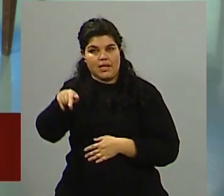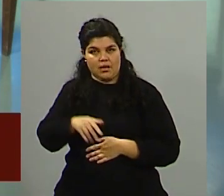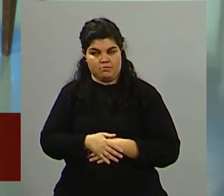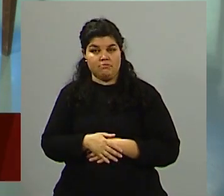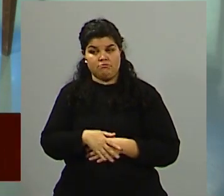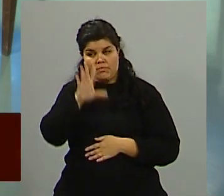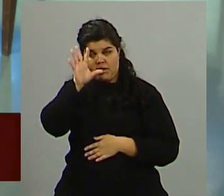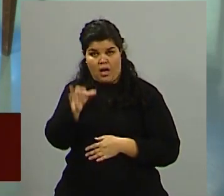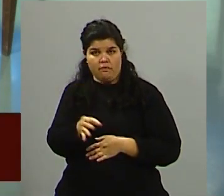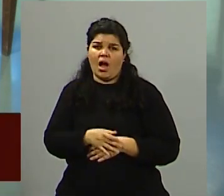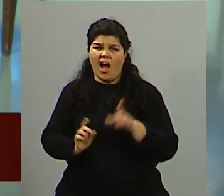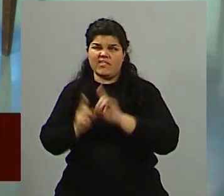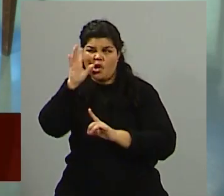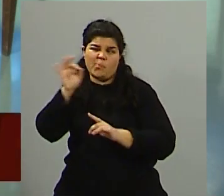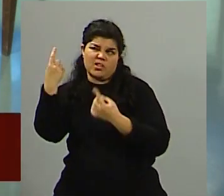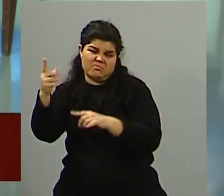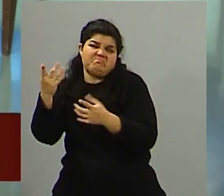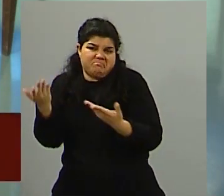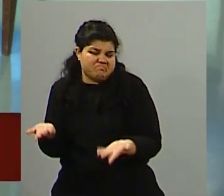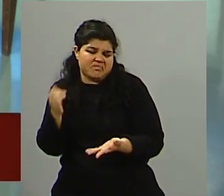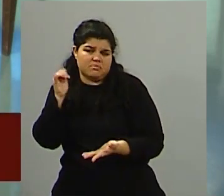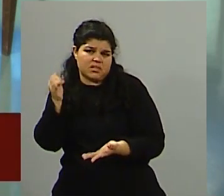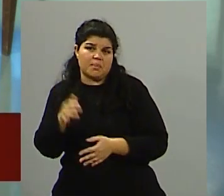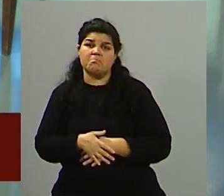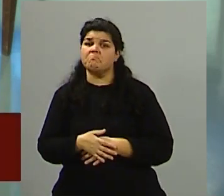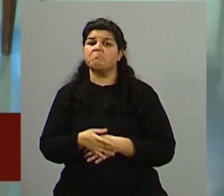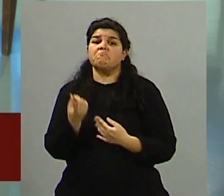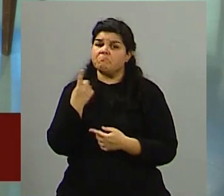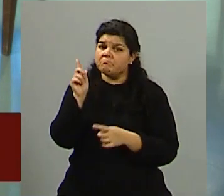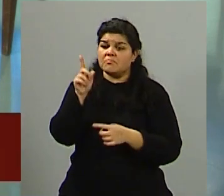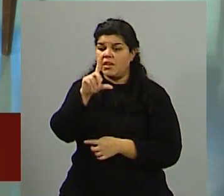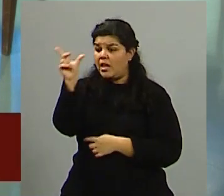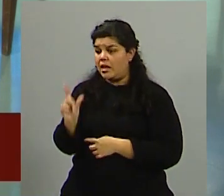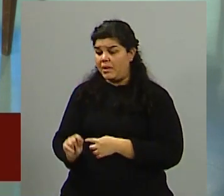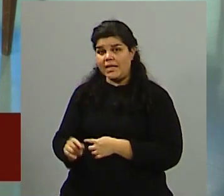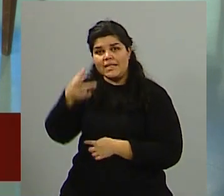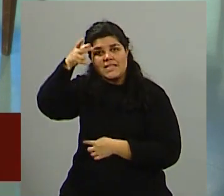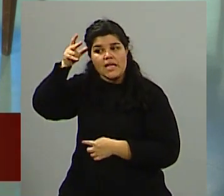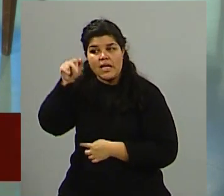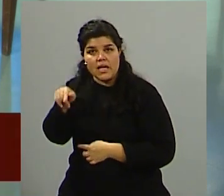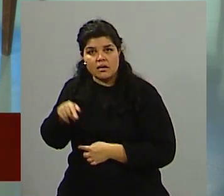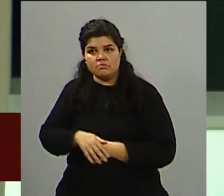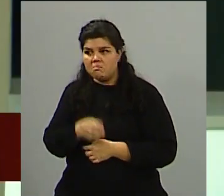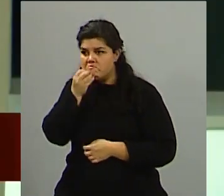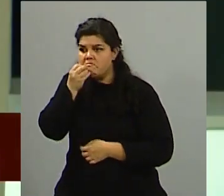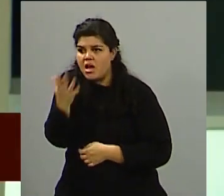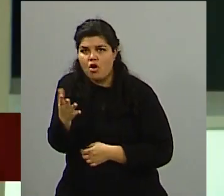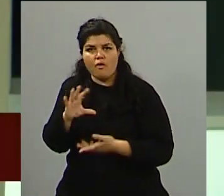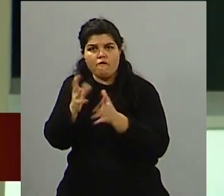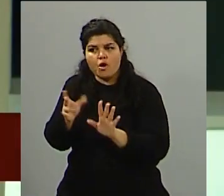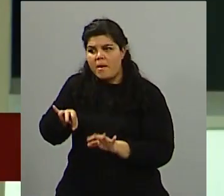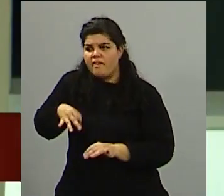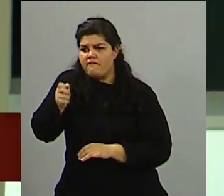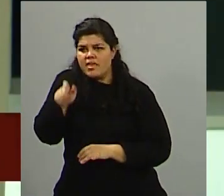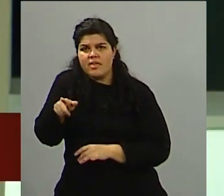uno ve el estándar económico de vida general que hay en Chile es mucho mejor que el nuestro, cuando hace 20 o 30 años no era así. Chile